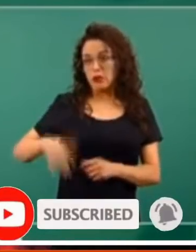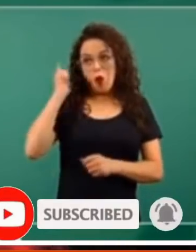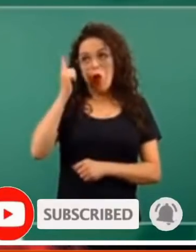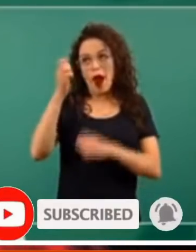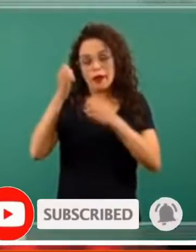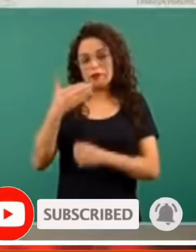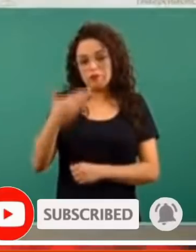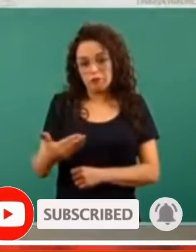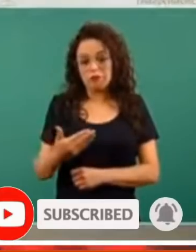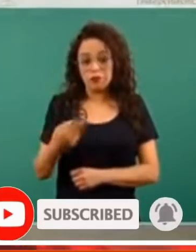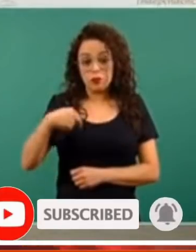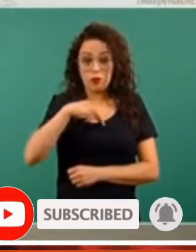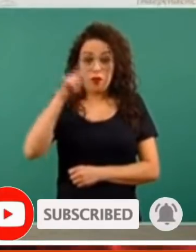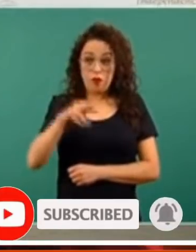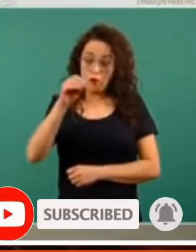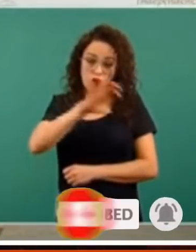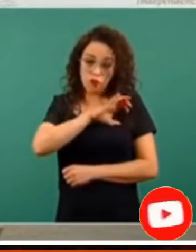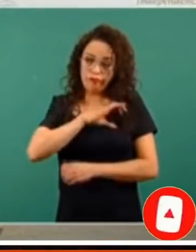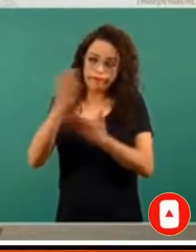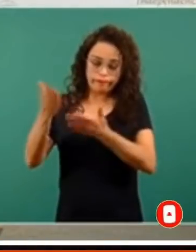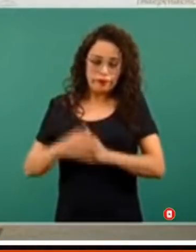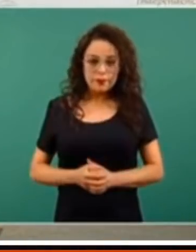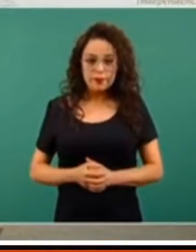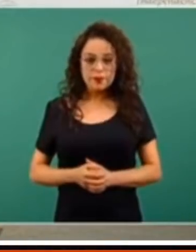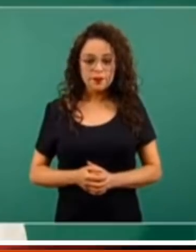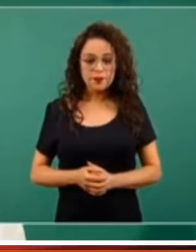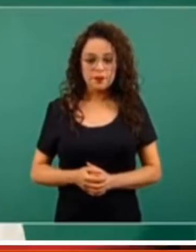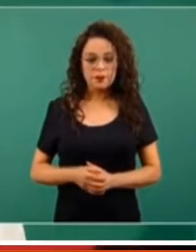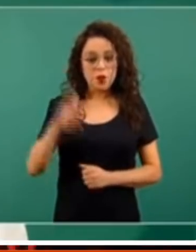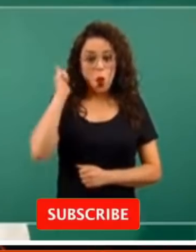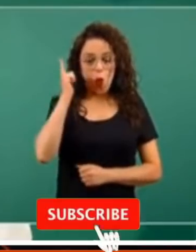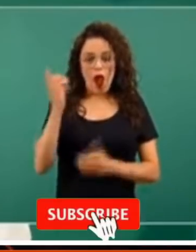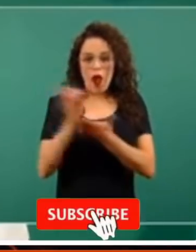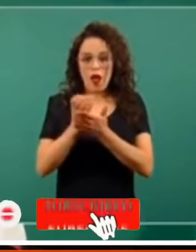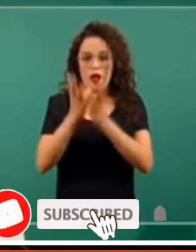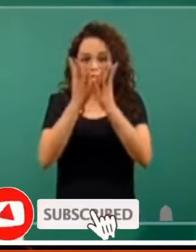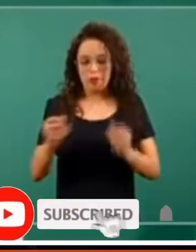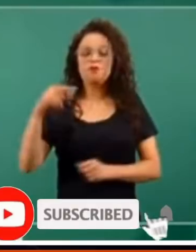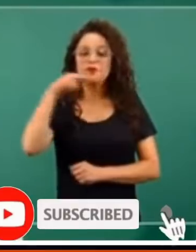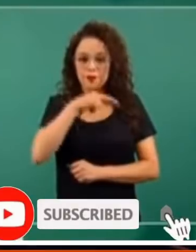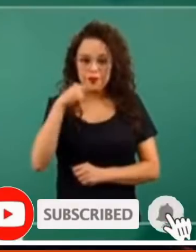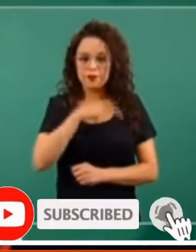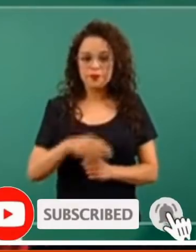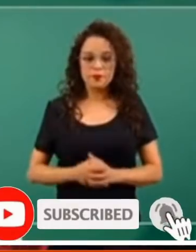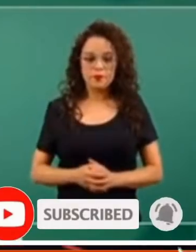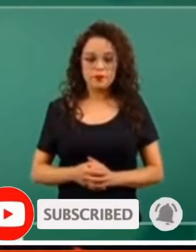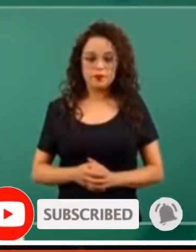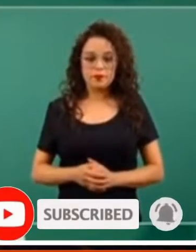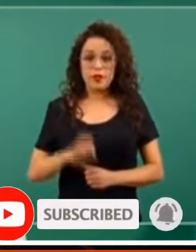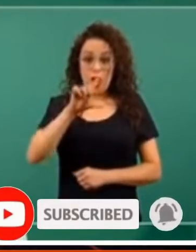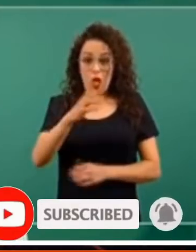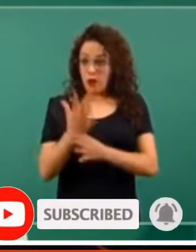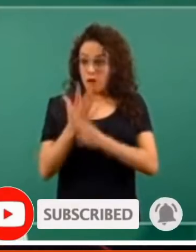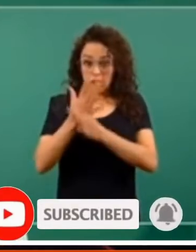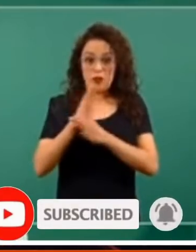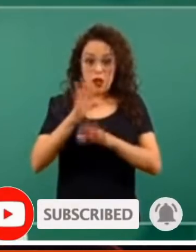mucho aprecio al presidente Fernández y deseamos que se recupere pronto. Sabemos, por la información que él mismo ha divulgado,